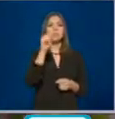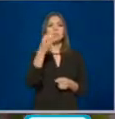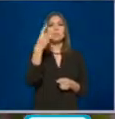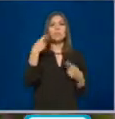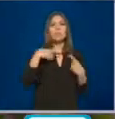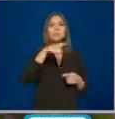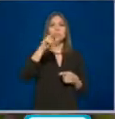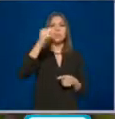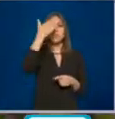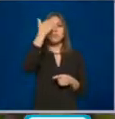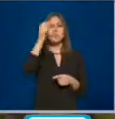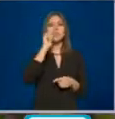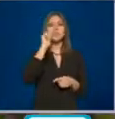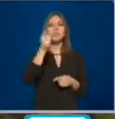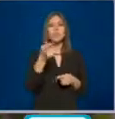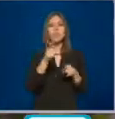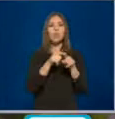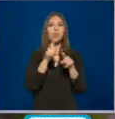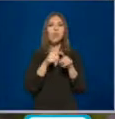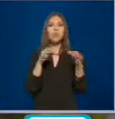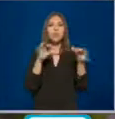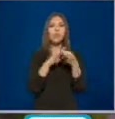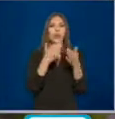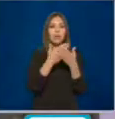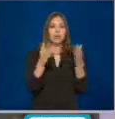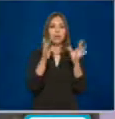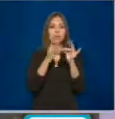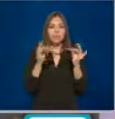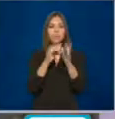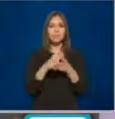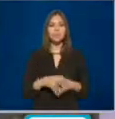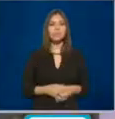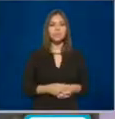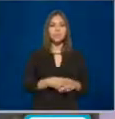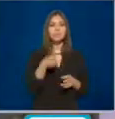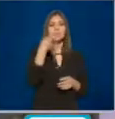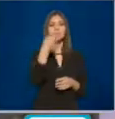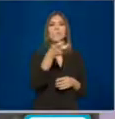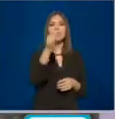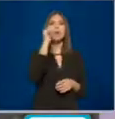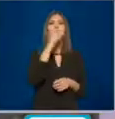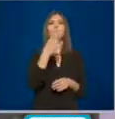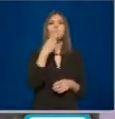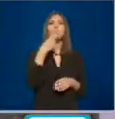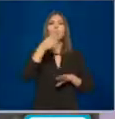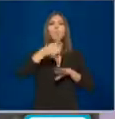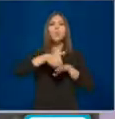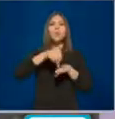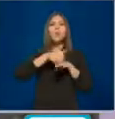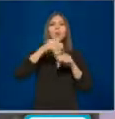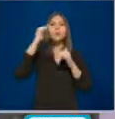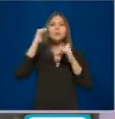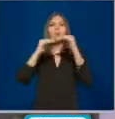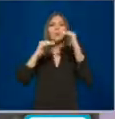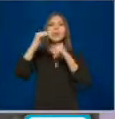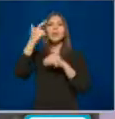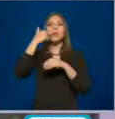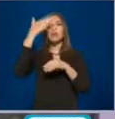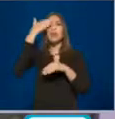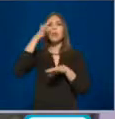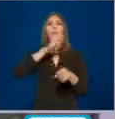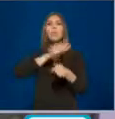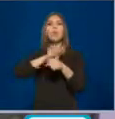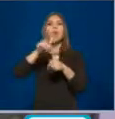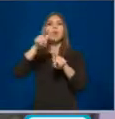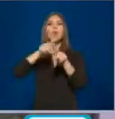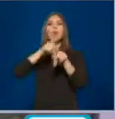no sabemos tanto acerca de tintes, explícanos. Ok, es la nomenclatura que se utiliza para saber los tonos en coloración. Ok. Entonces,